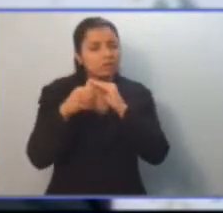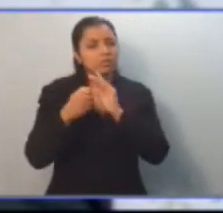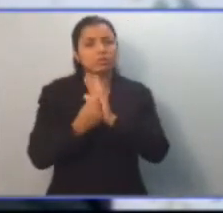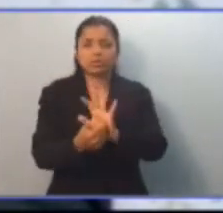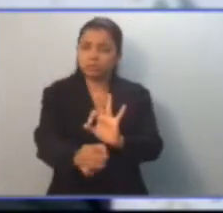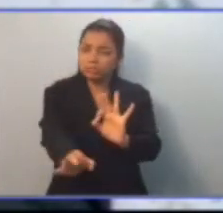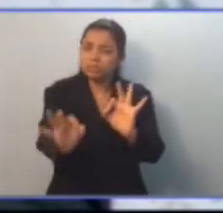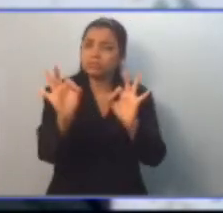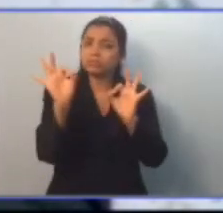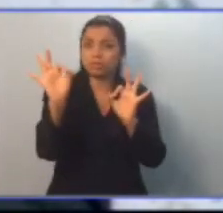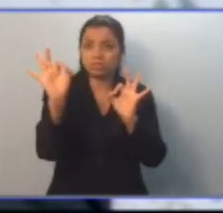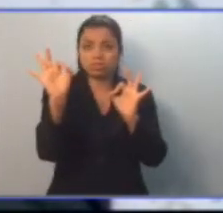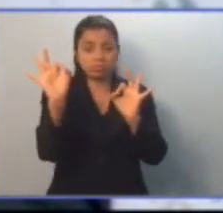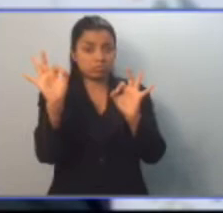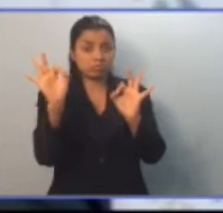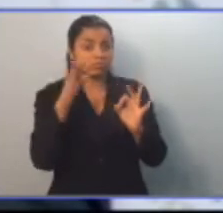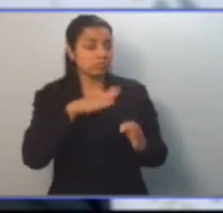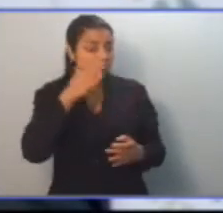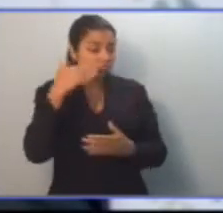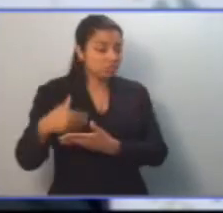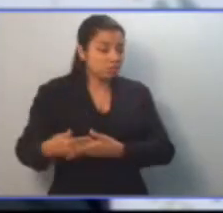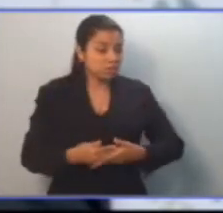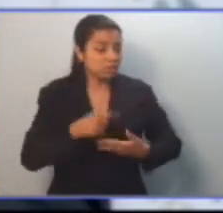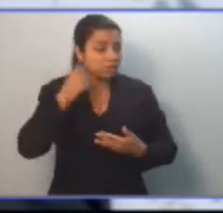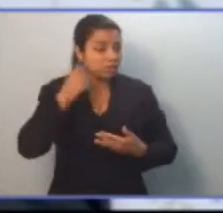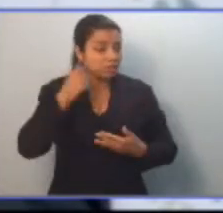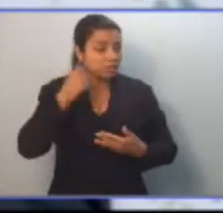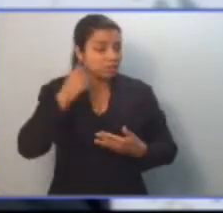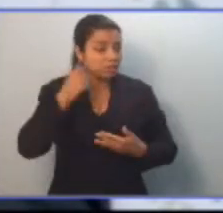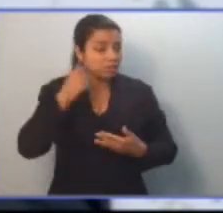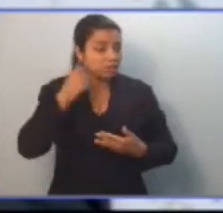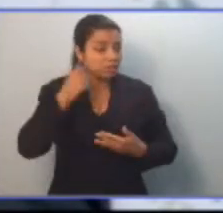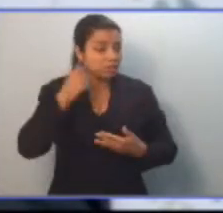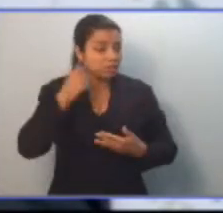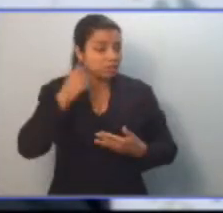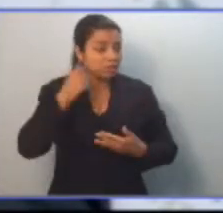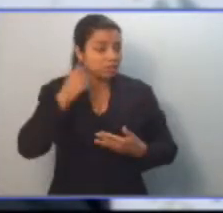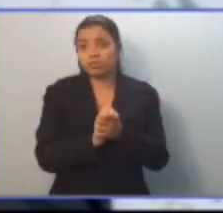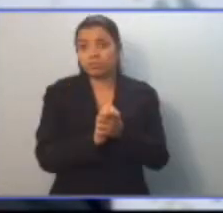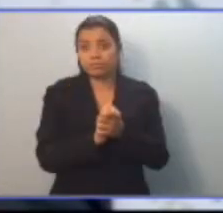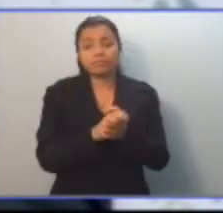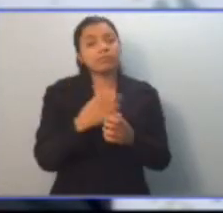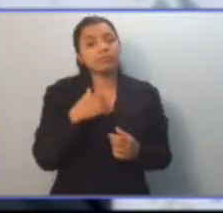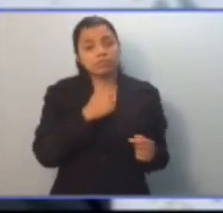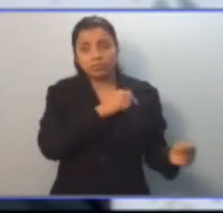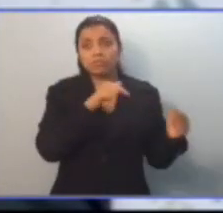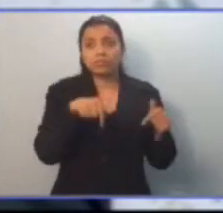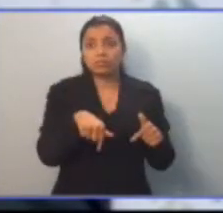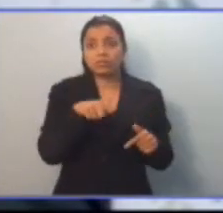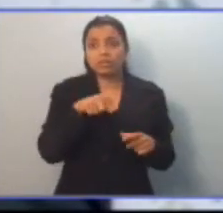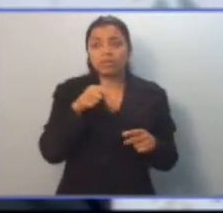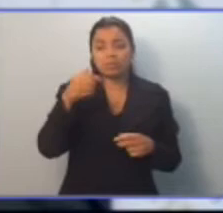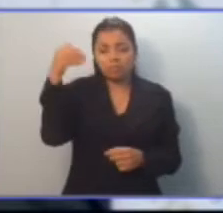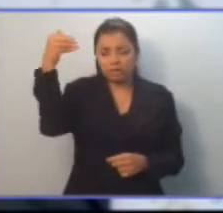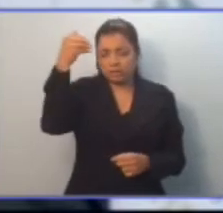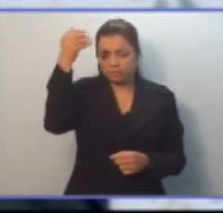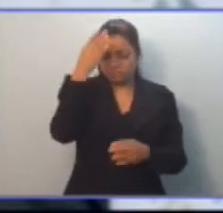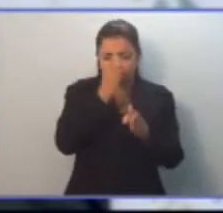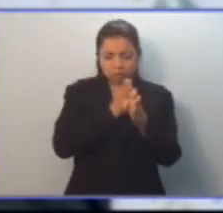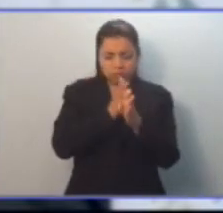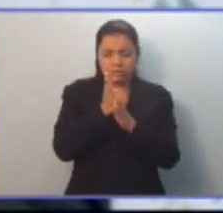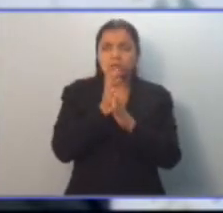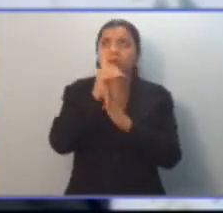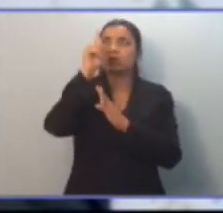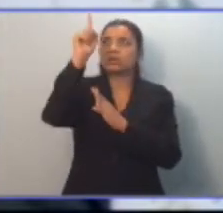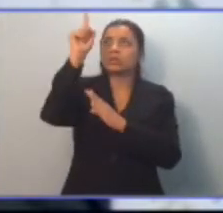todas, incluyo a mis hijas, a mis hijos, a mi esposa, que estoy aquí precisamente por esa formación que Dios me